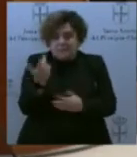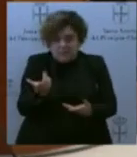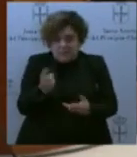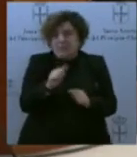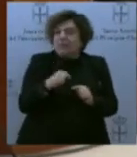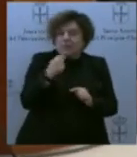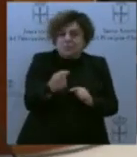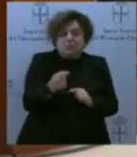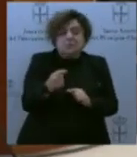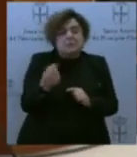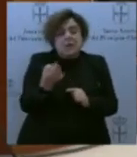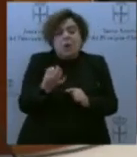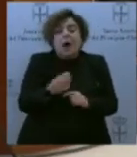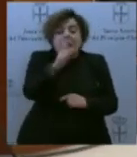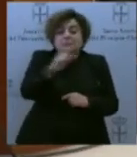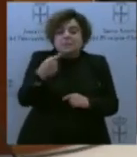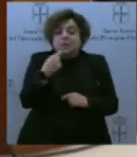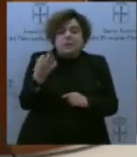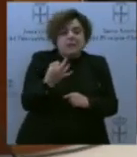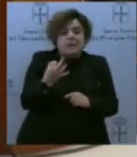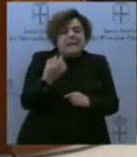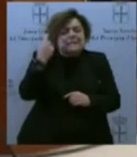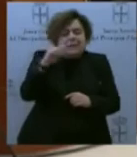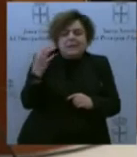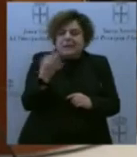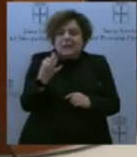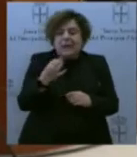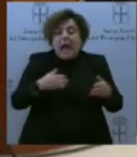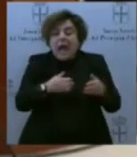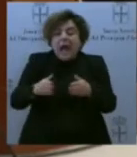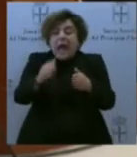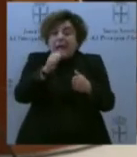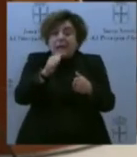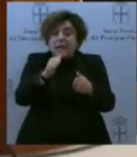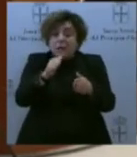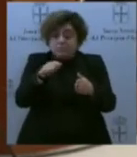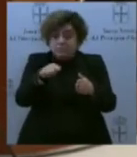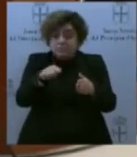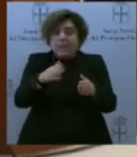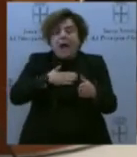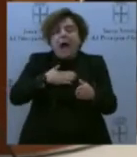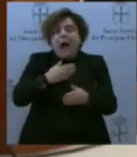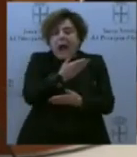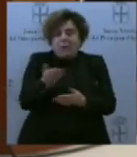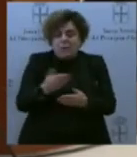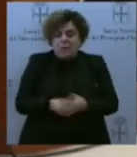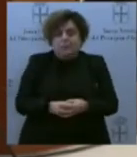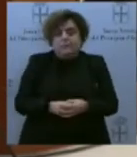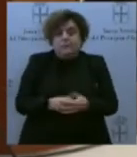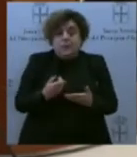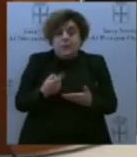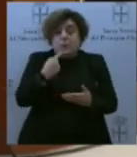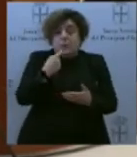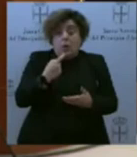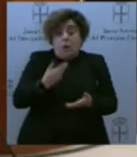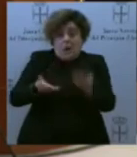lo que tiene que saber, es que el río es de la su propiedad y es suyo. Como dijo aquel xornalero andaluz al patrón cuando quiso comprar el